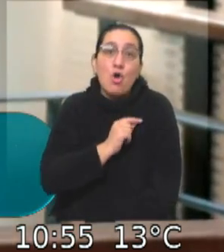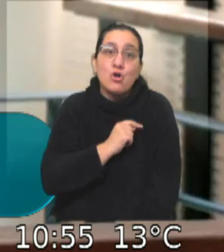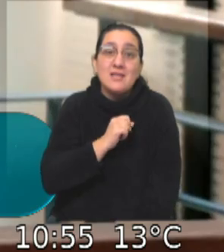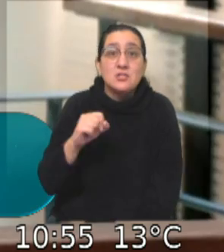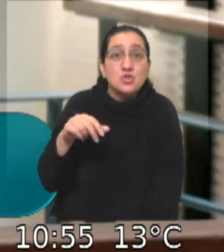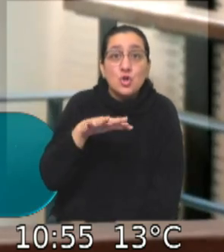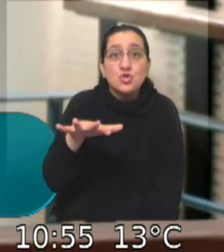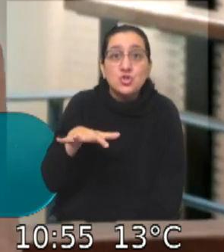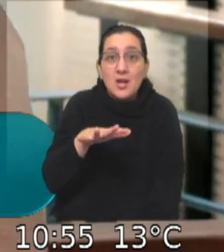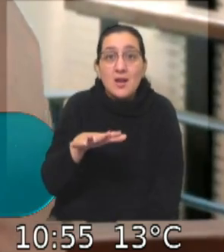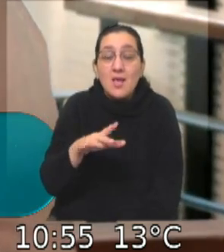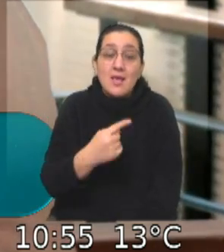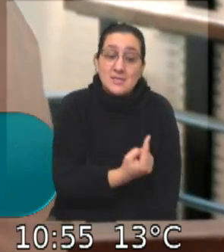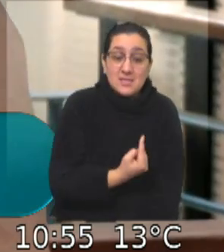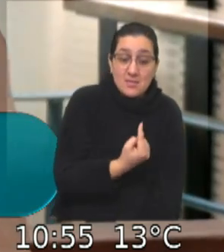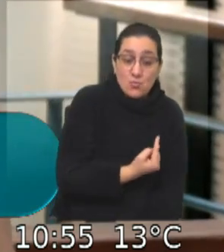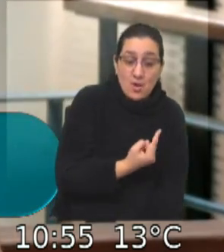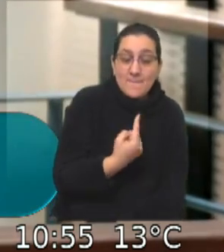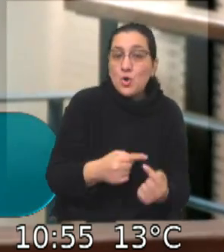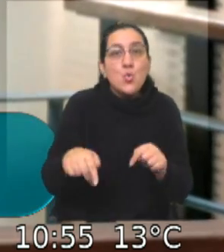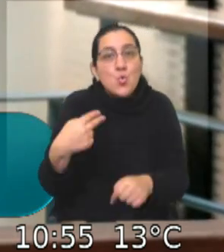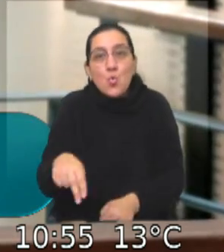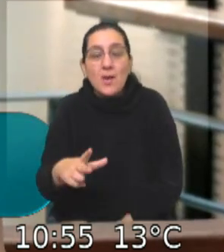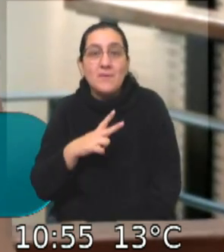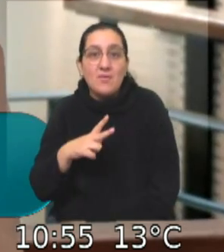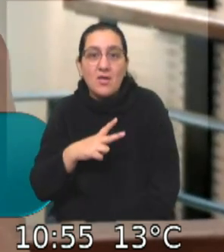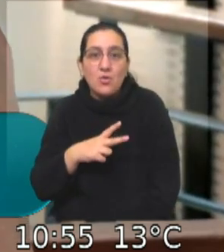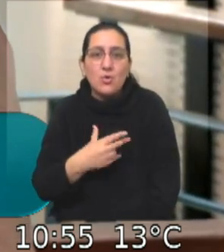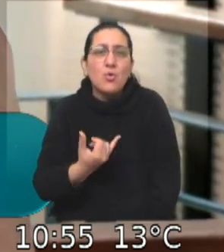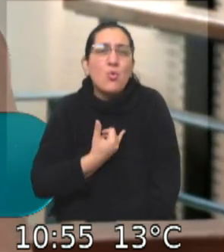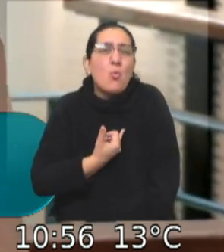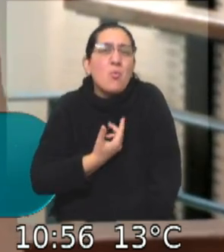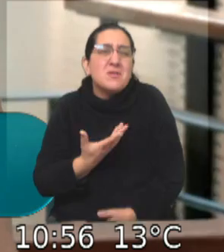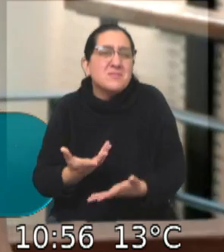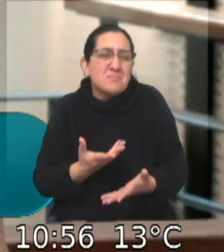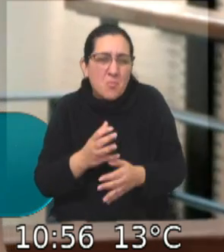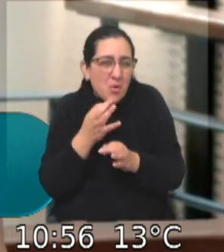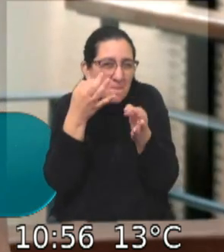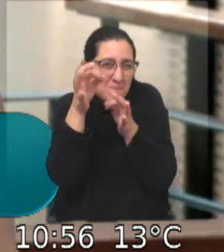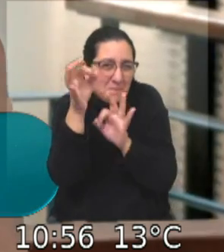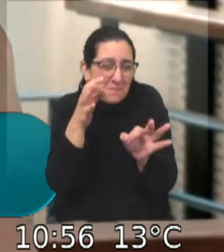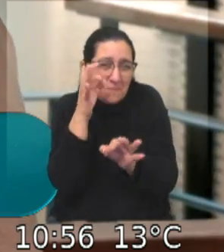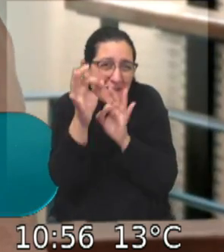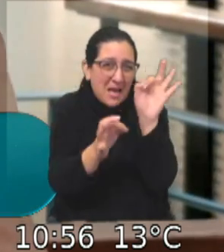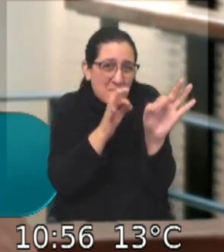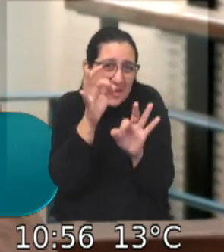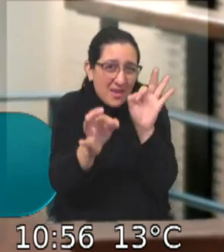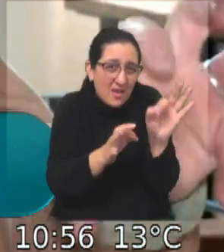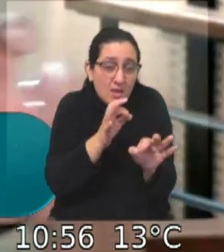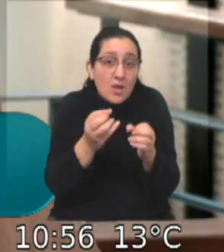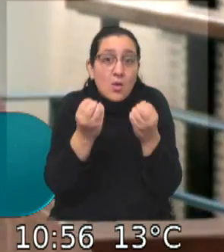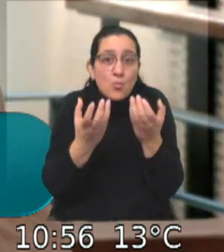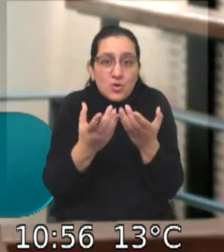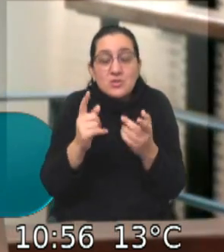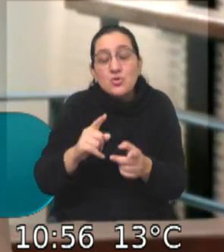social, digamos, que es individual, pero que nunca es privado. Sí. ¿Cómo me describe digamos, este enunciado? Esto lo tomamos de